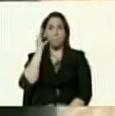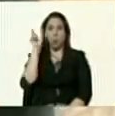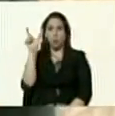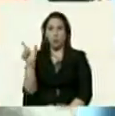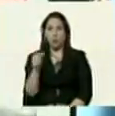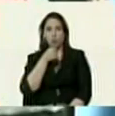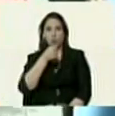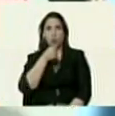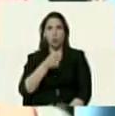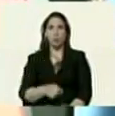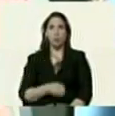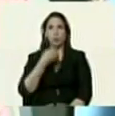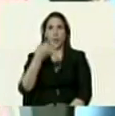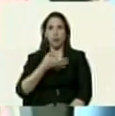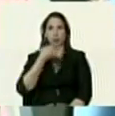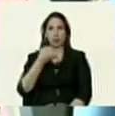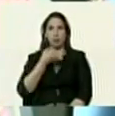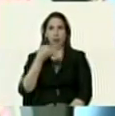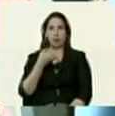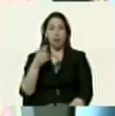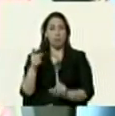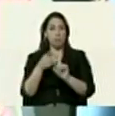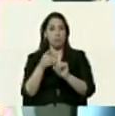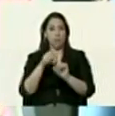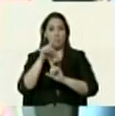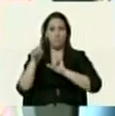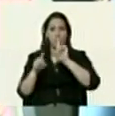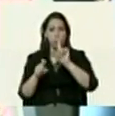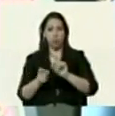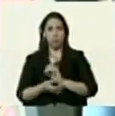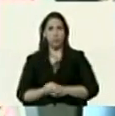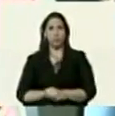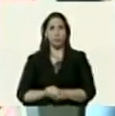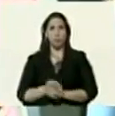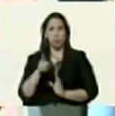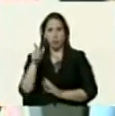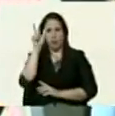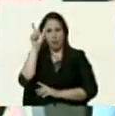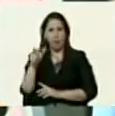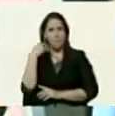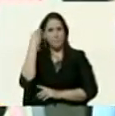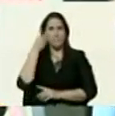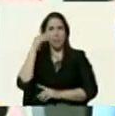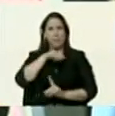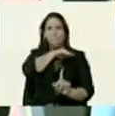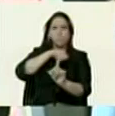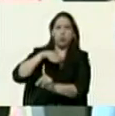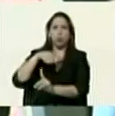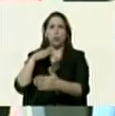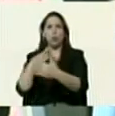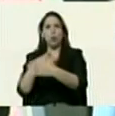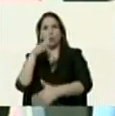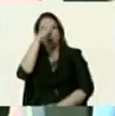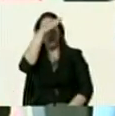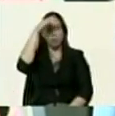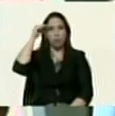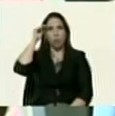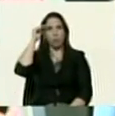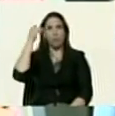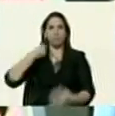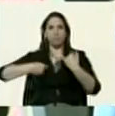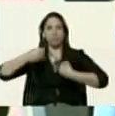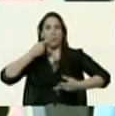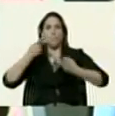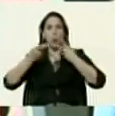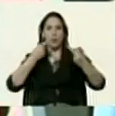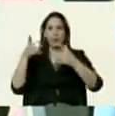Castro. Buenas tardes. La primera pregunta sería si considera que el impeachment a Donald Trump afectará la política